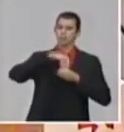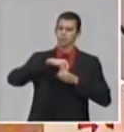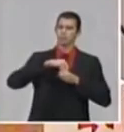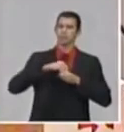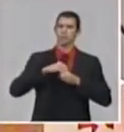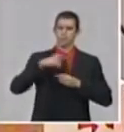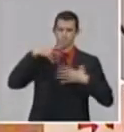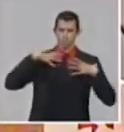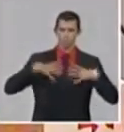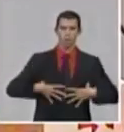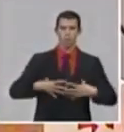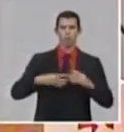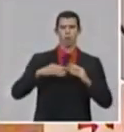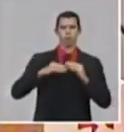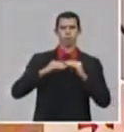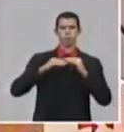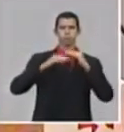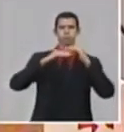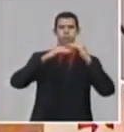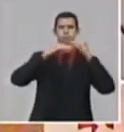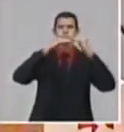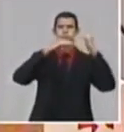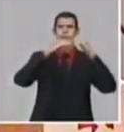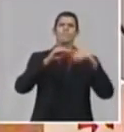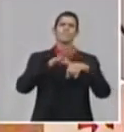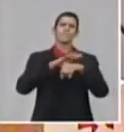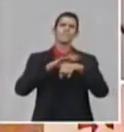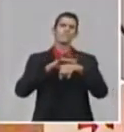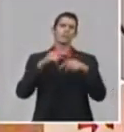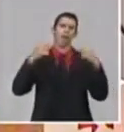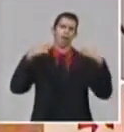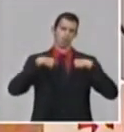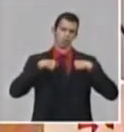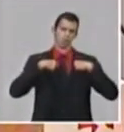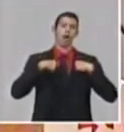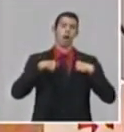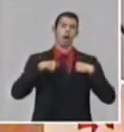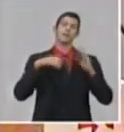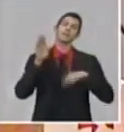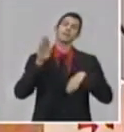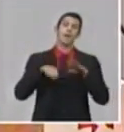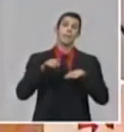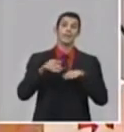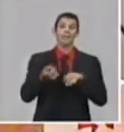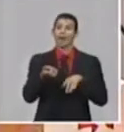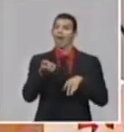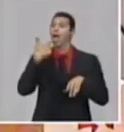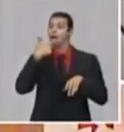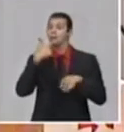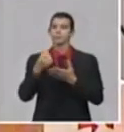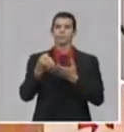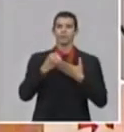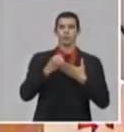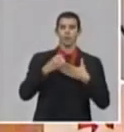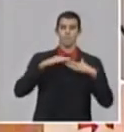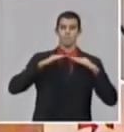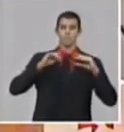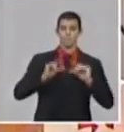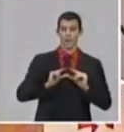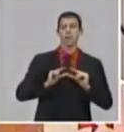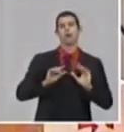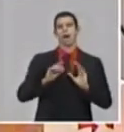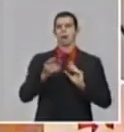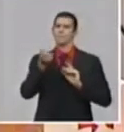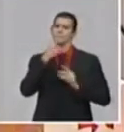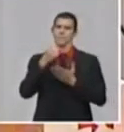el 6GB300, y bueno, fue realmente para nosotros muy satisfactorio a inicios de